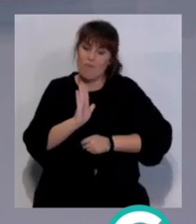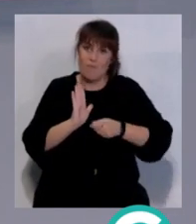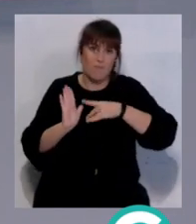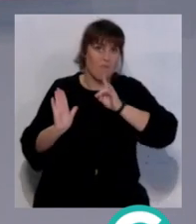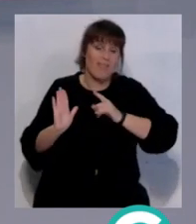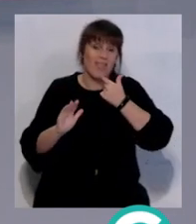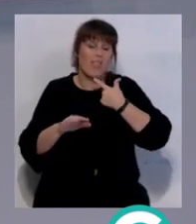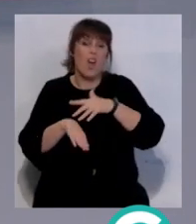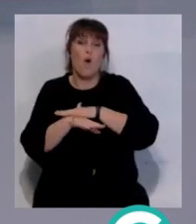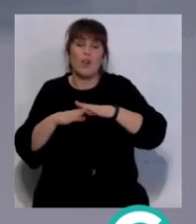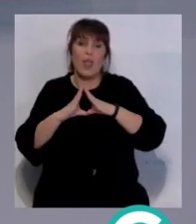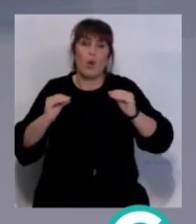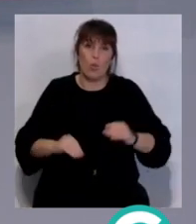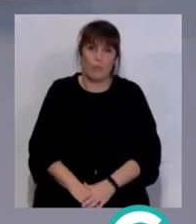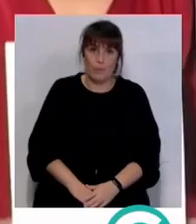Gobierno andaluz.